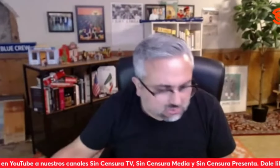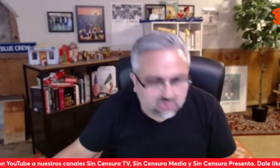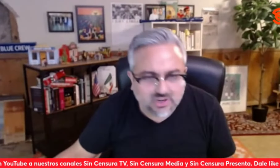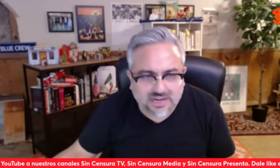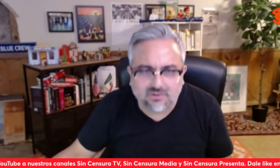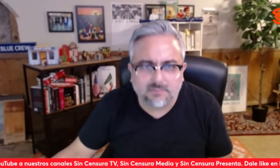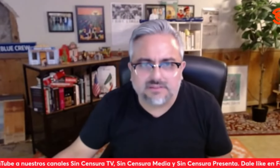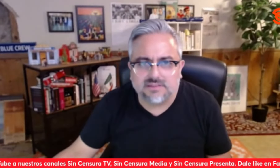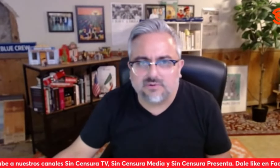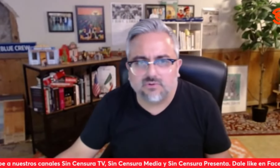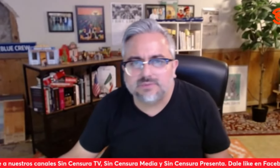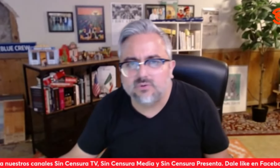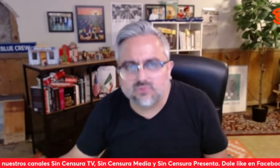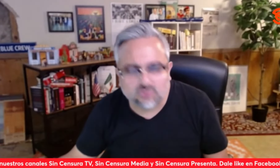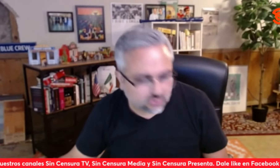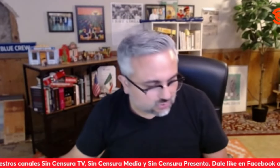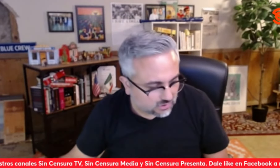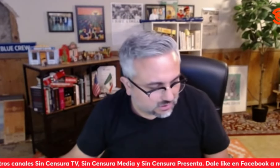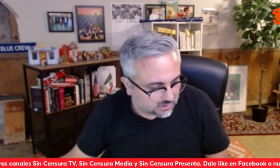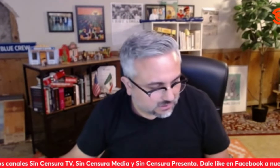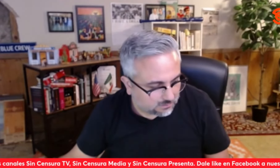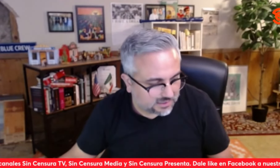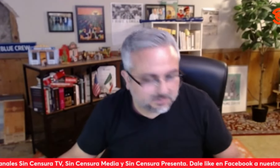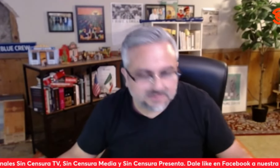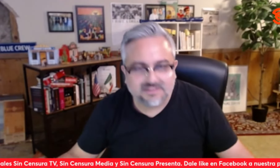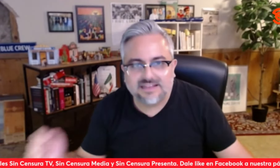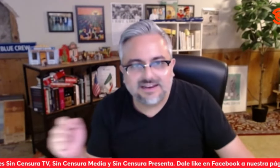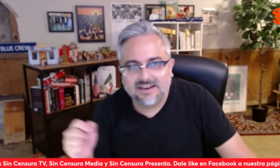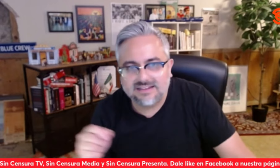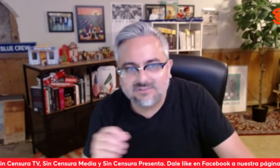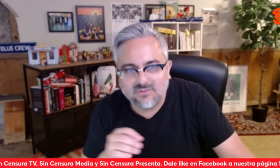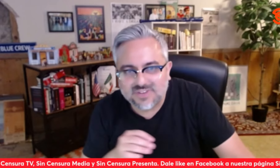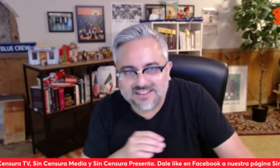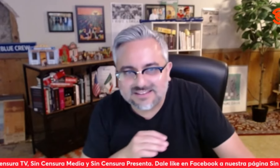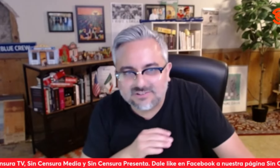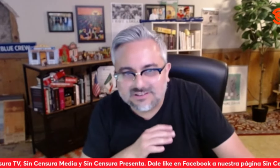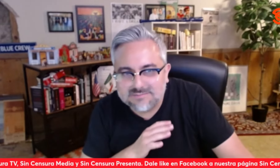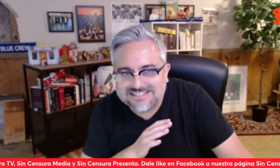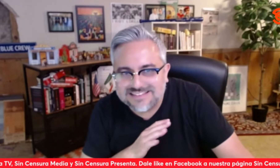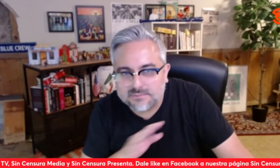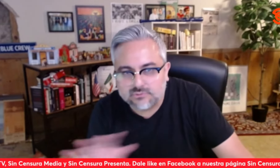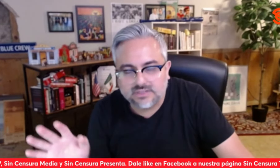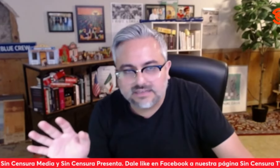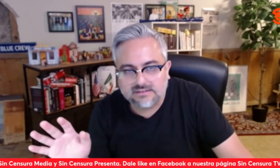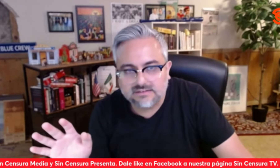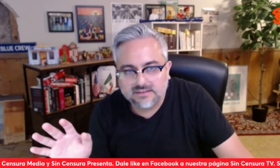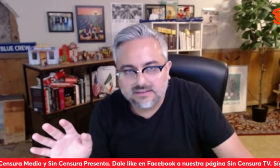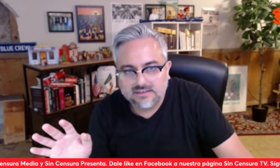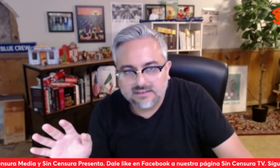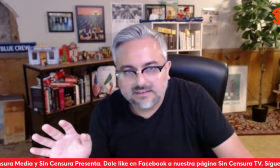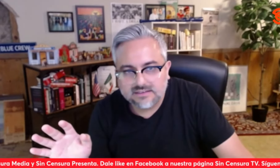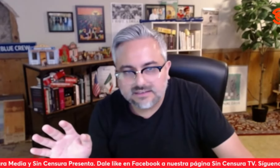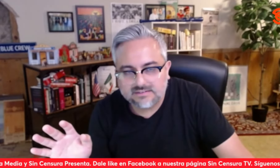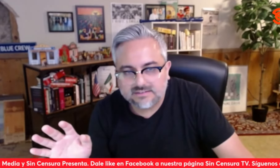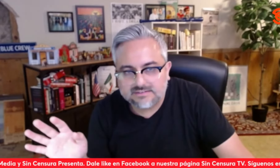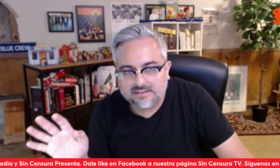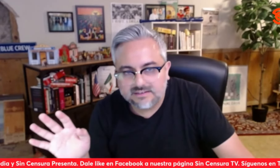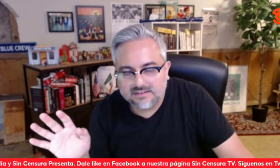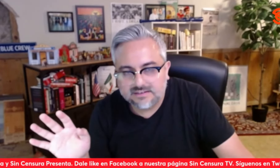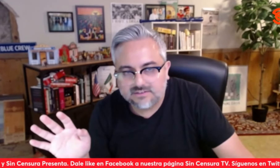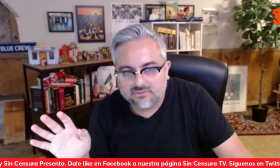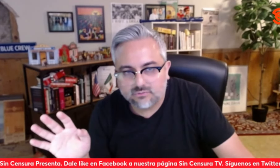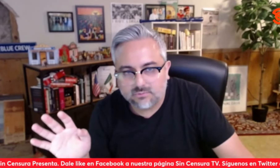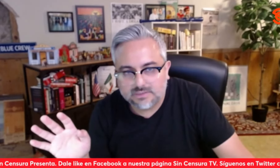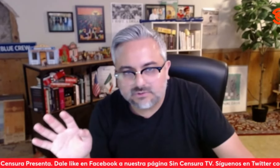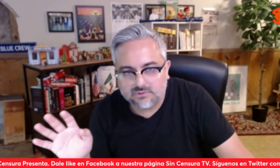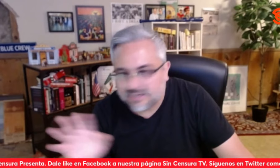permítame torturarle solamente unos minutos para presentarle las contradicciones más absurdas que existen